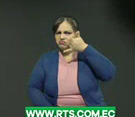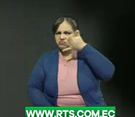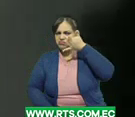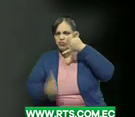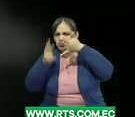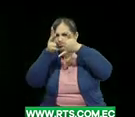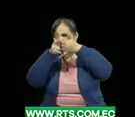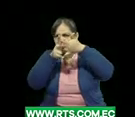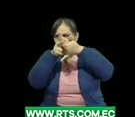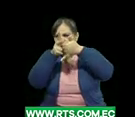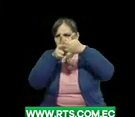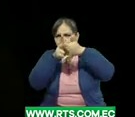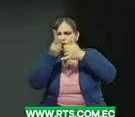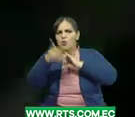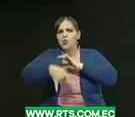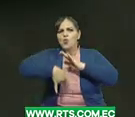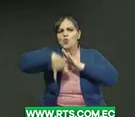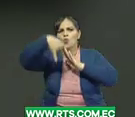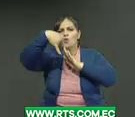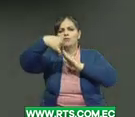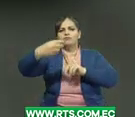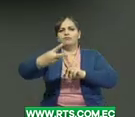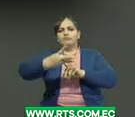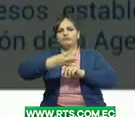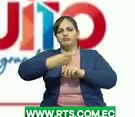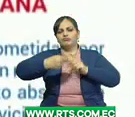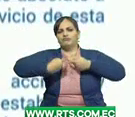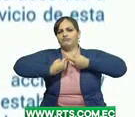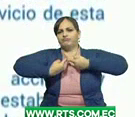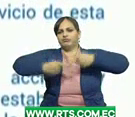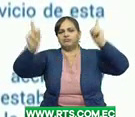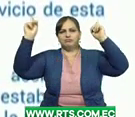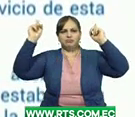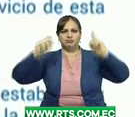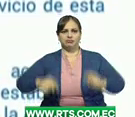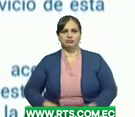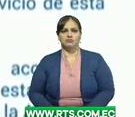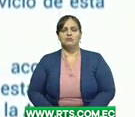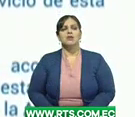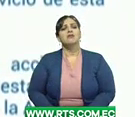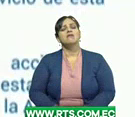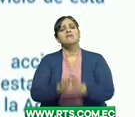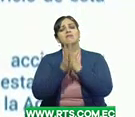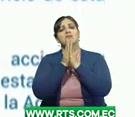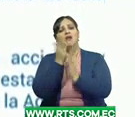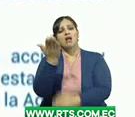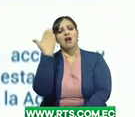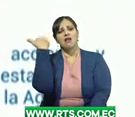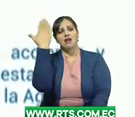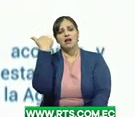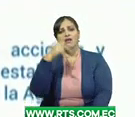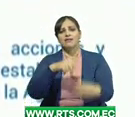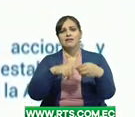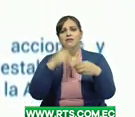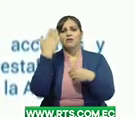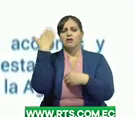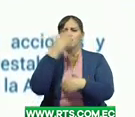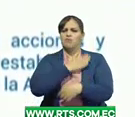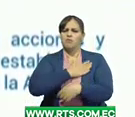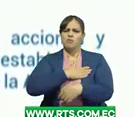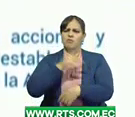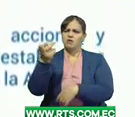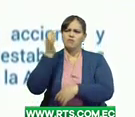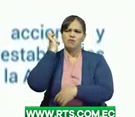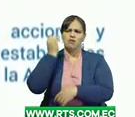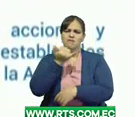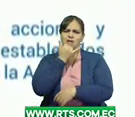Jorge Yunda para que tome acciones. A través de un comunicado, el municipio de Quito calificó la acción como